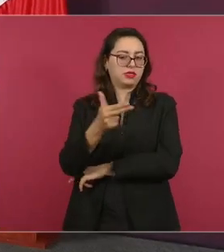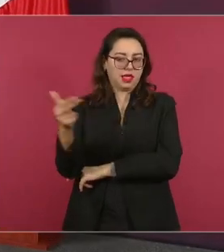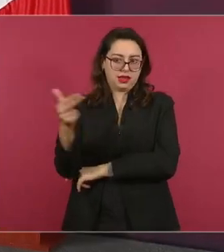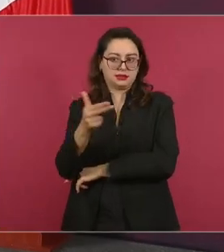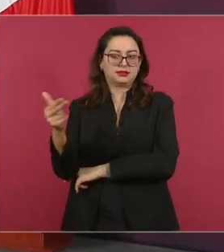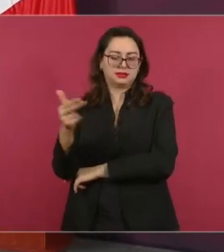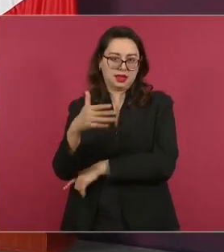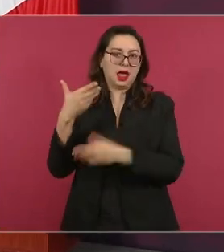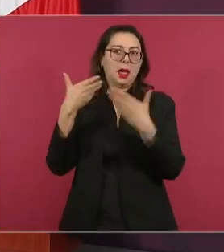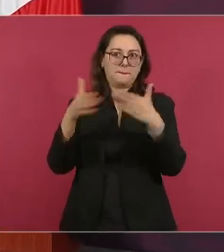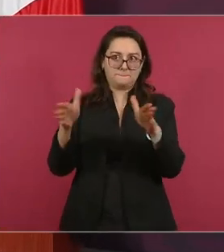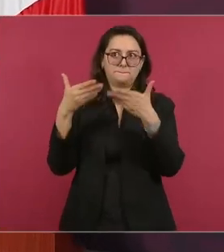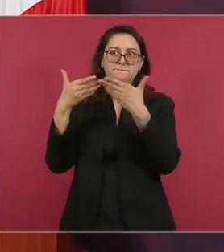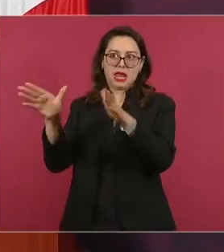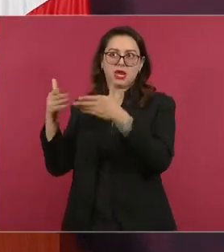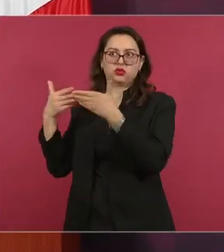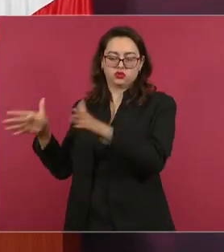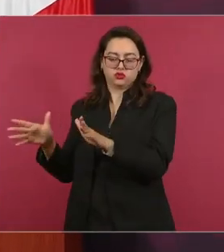funcionando,